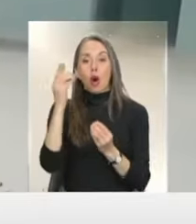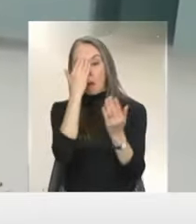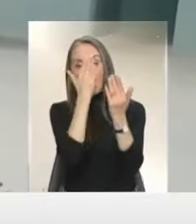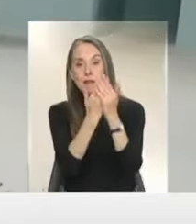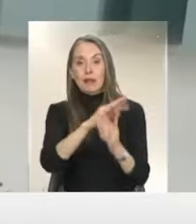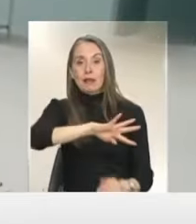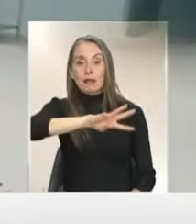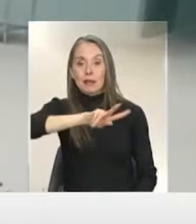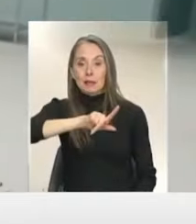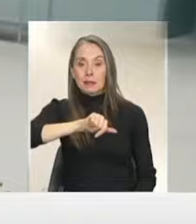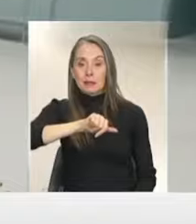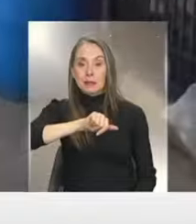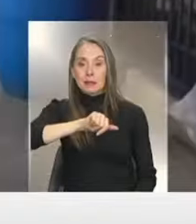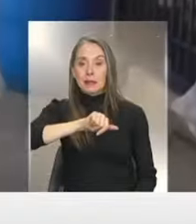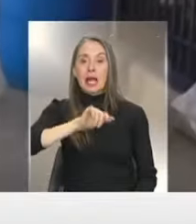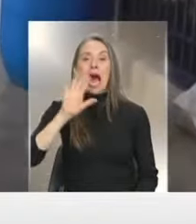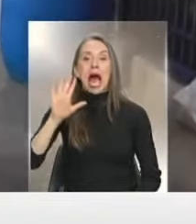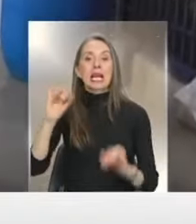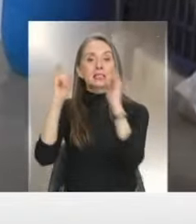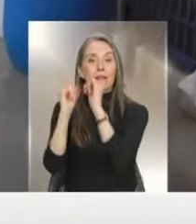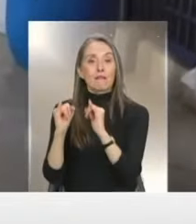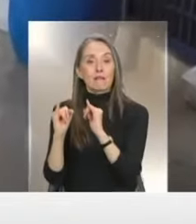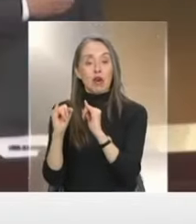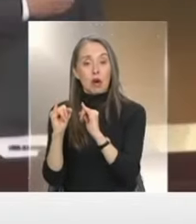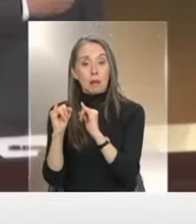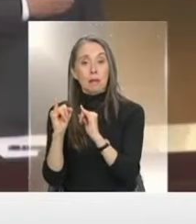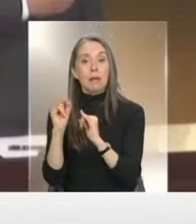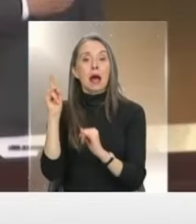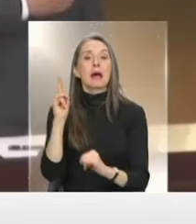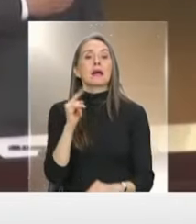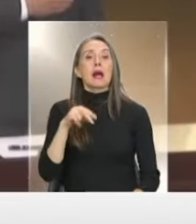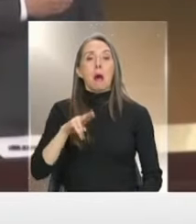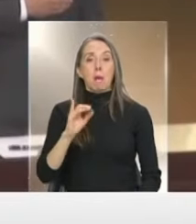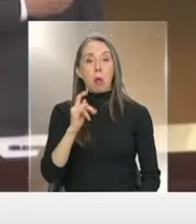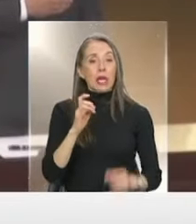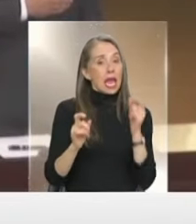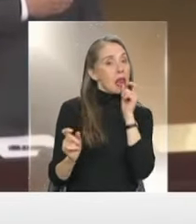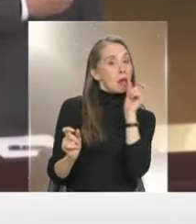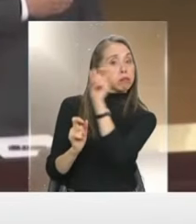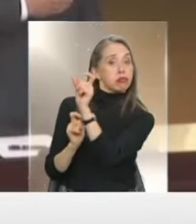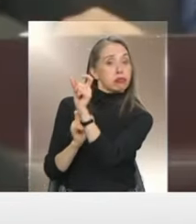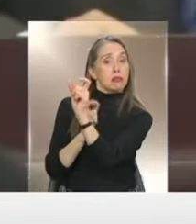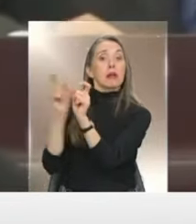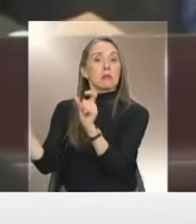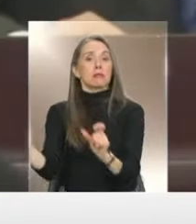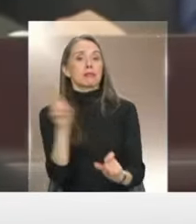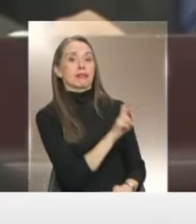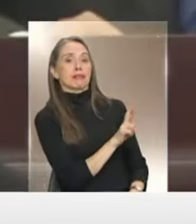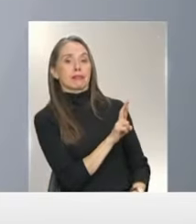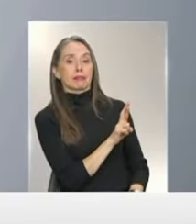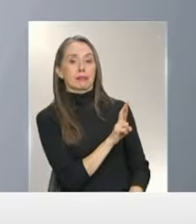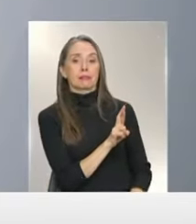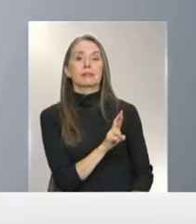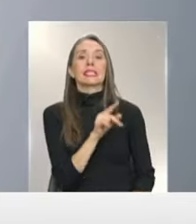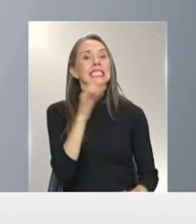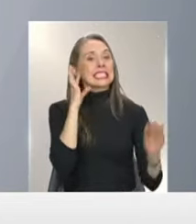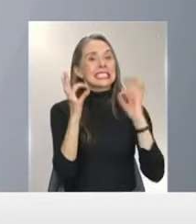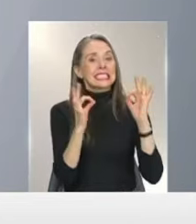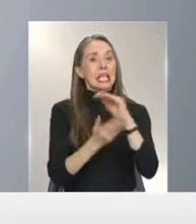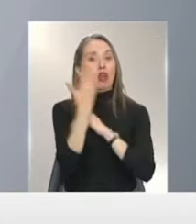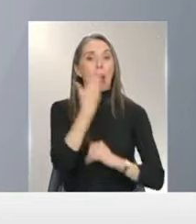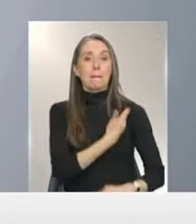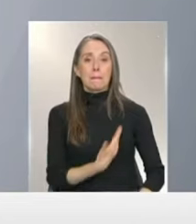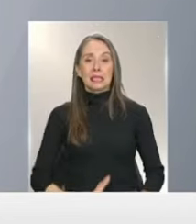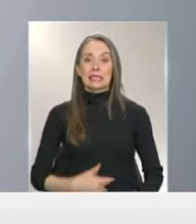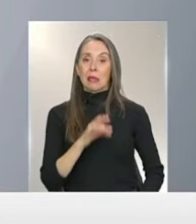la delincuencia. Fiel a su estilo, la arremetida del aludido Nayib Bukele no tardó en llegar. Cuando esta señora fue